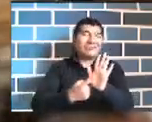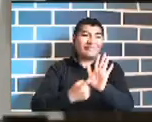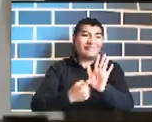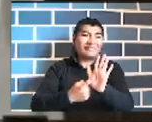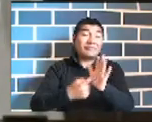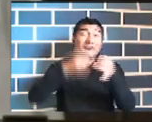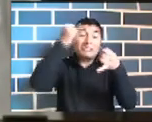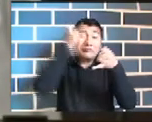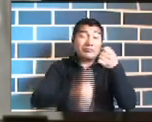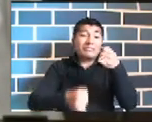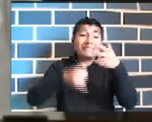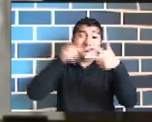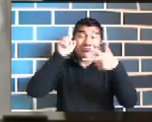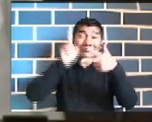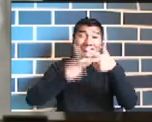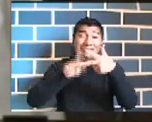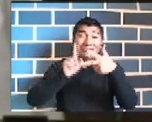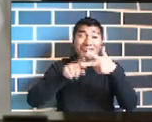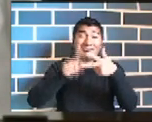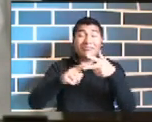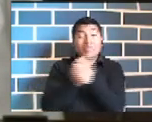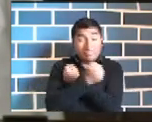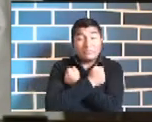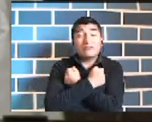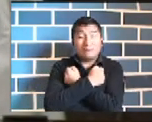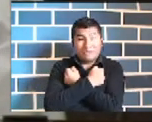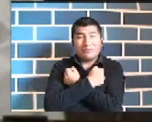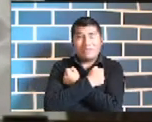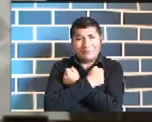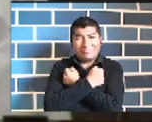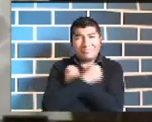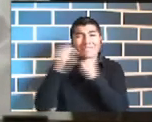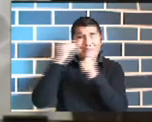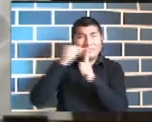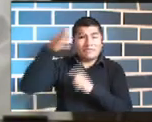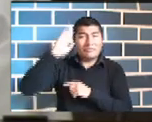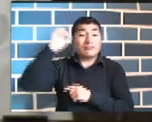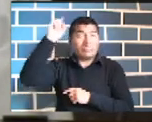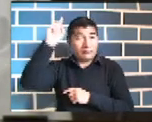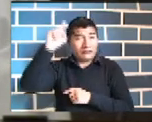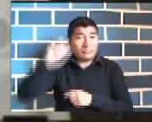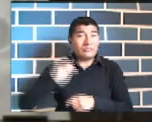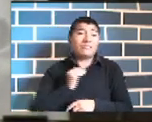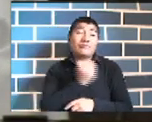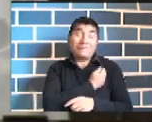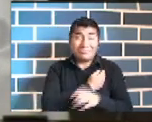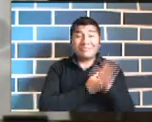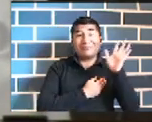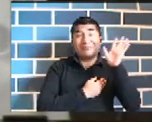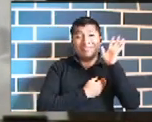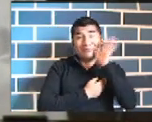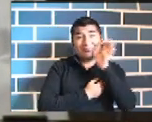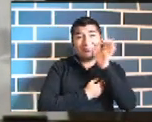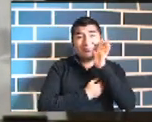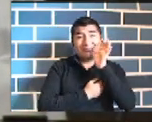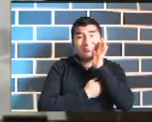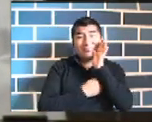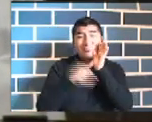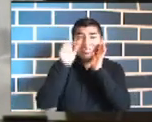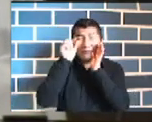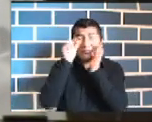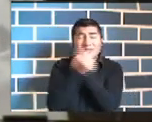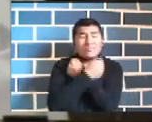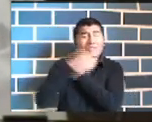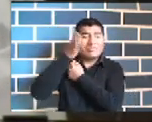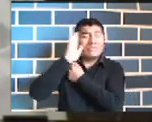Y finalmente, queridos hermanos, el amor. La palabra de Dios y nuestras mamás, pedacito del amor de